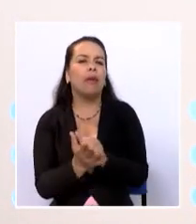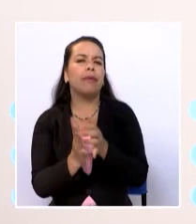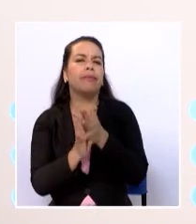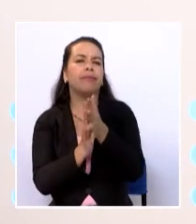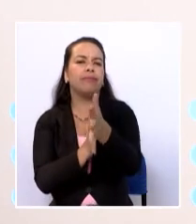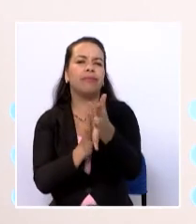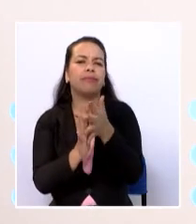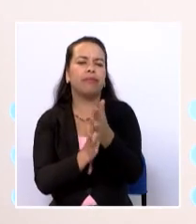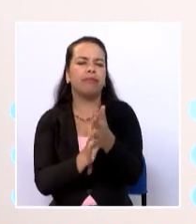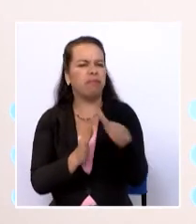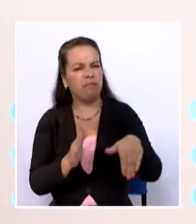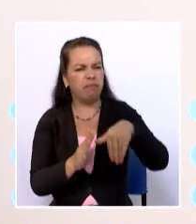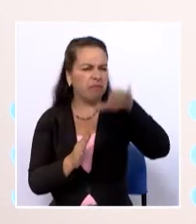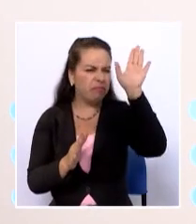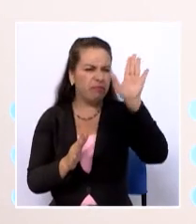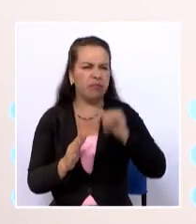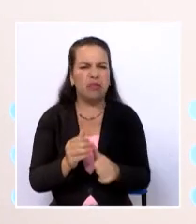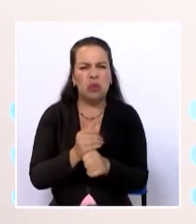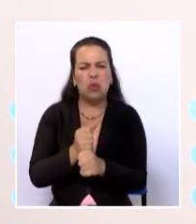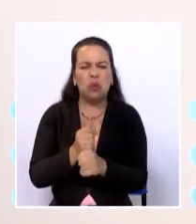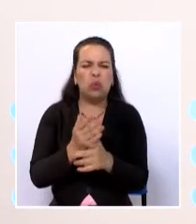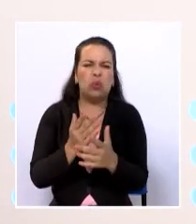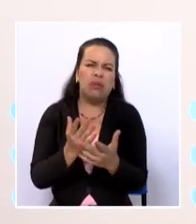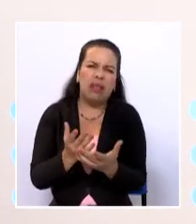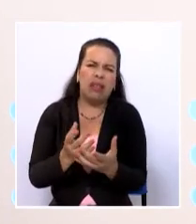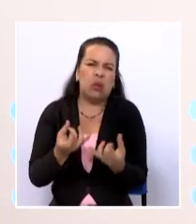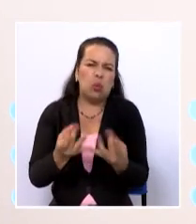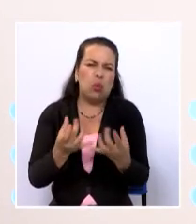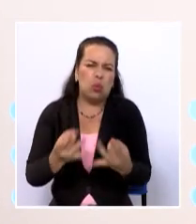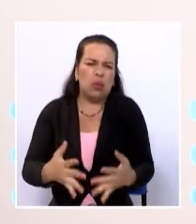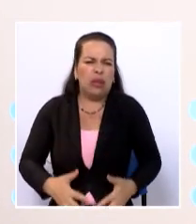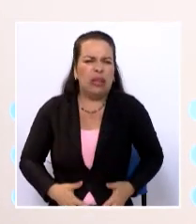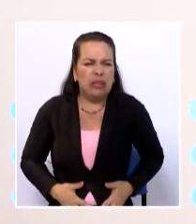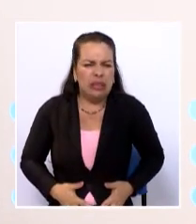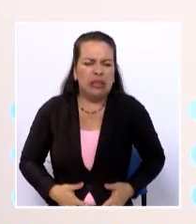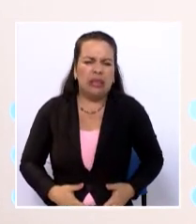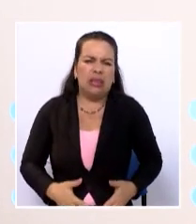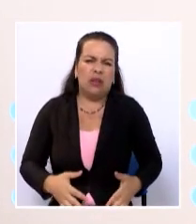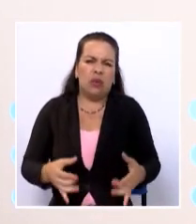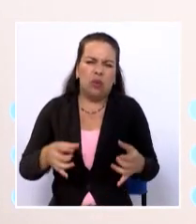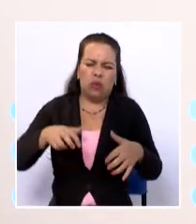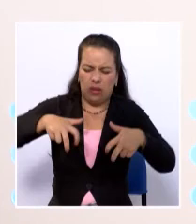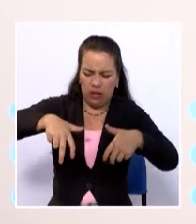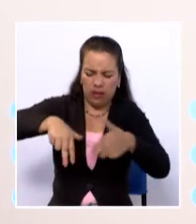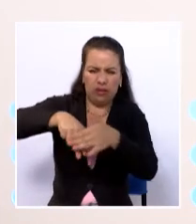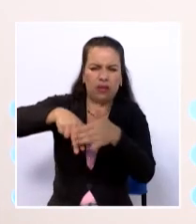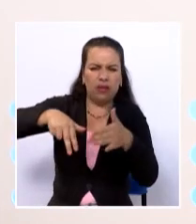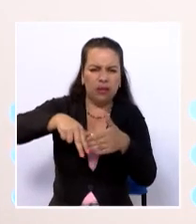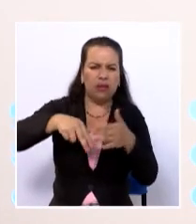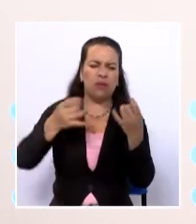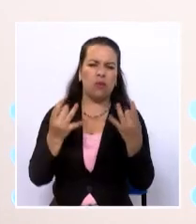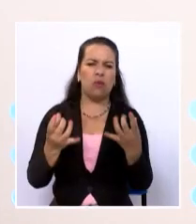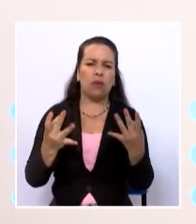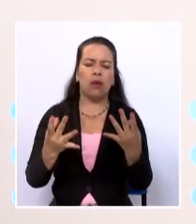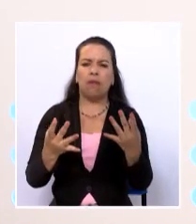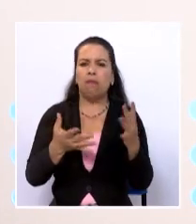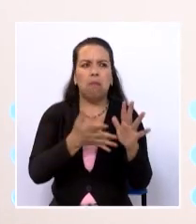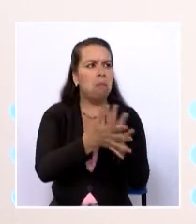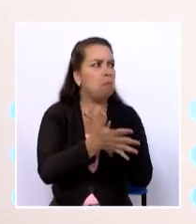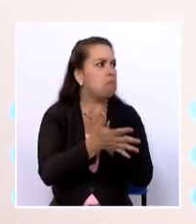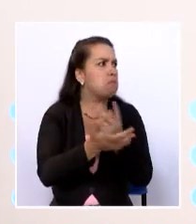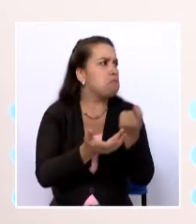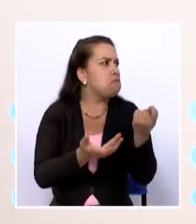frente al manejo del dolor de rodilla del dolor articular específicamente es el la poca información que hay sobre